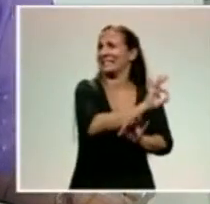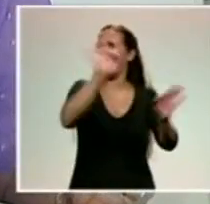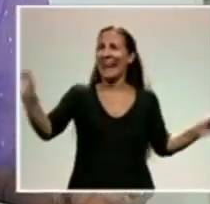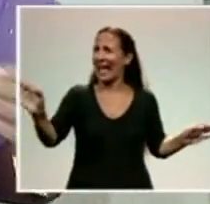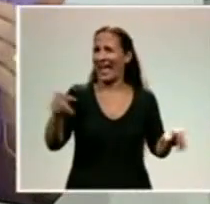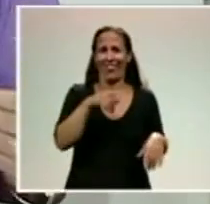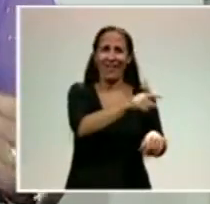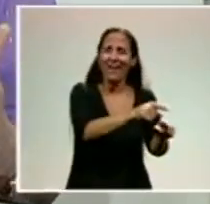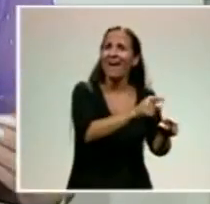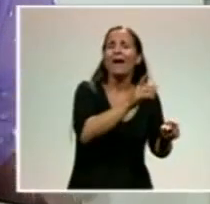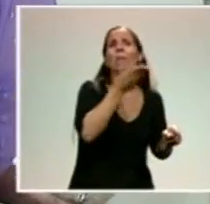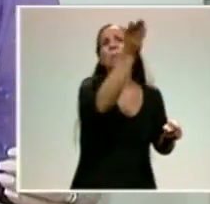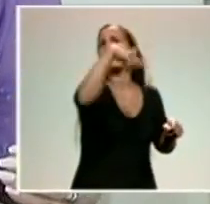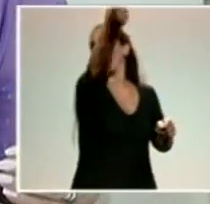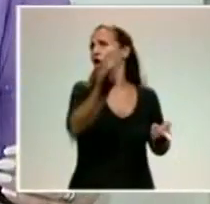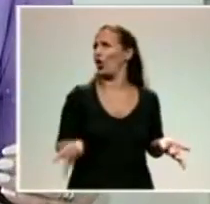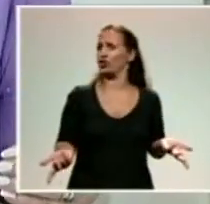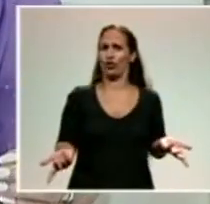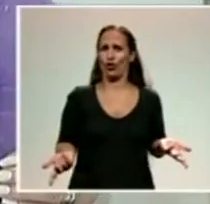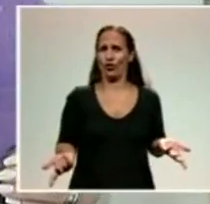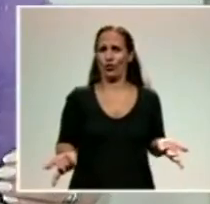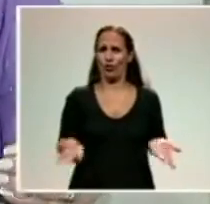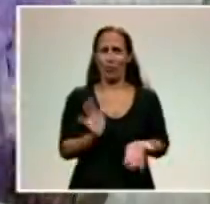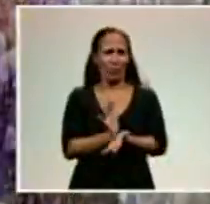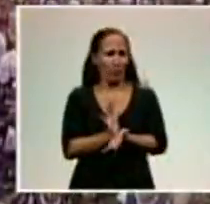realmente uno siente muchas veces como que